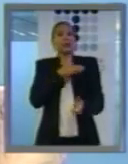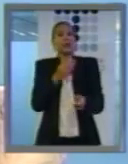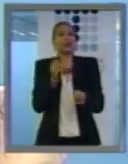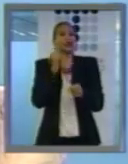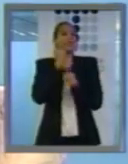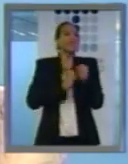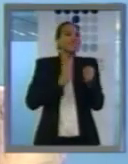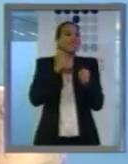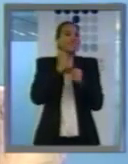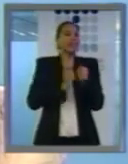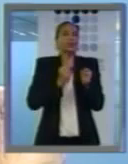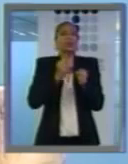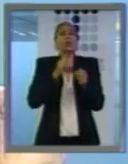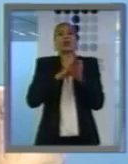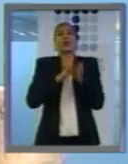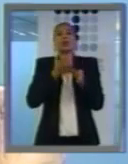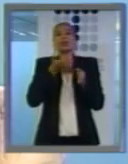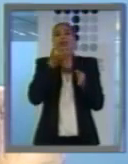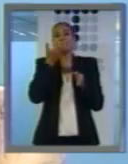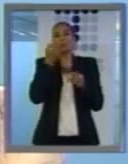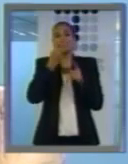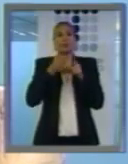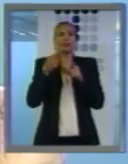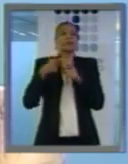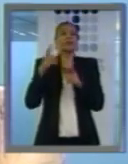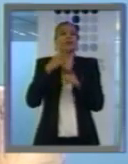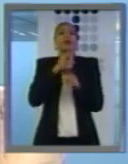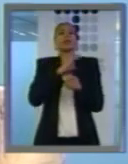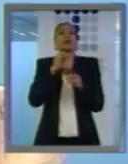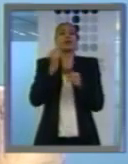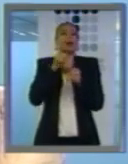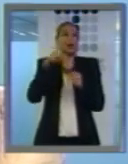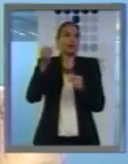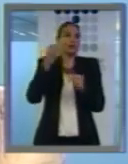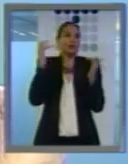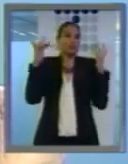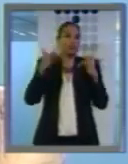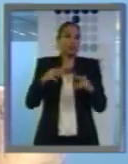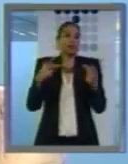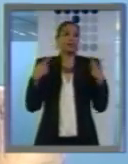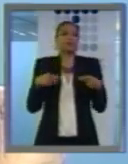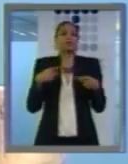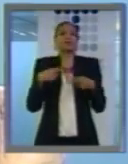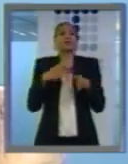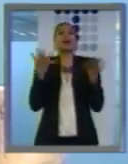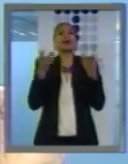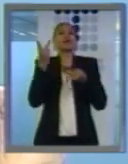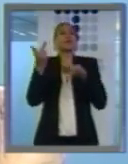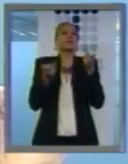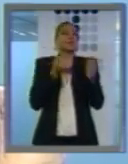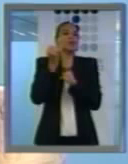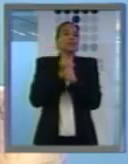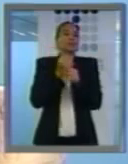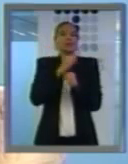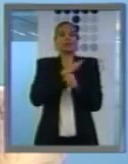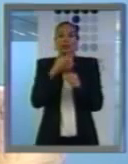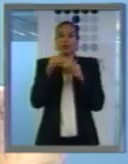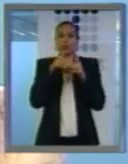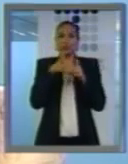prácticas de Parlamento Abierto, ya que este es el título del seminario que nos convoca, y se hagan las audiencias para